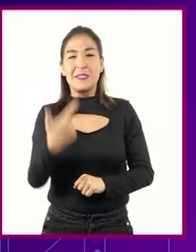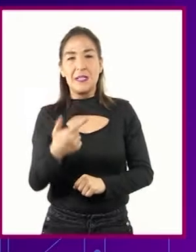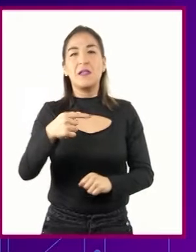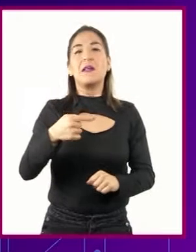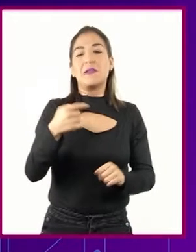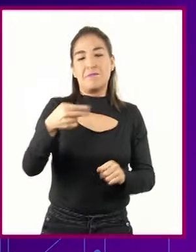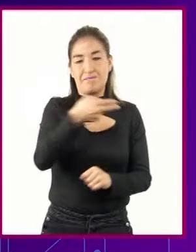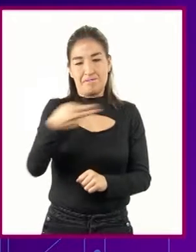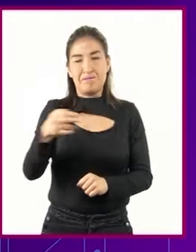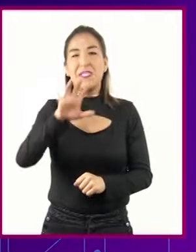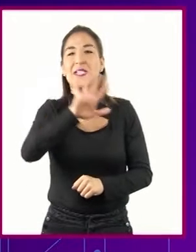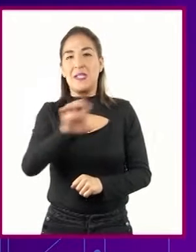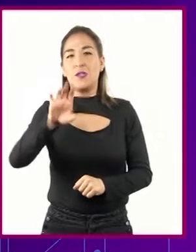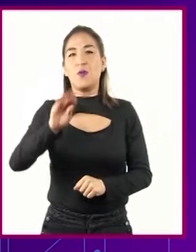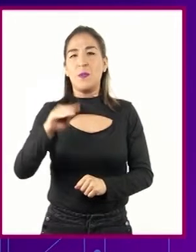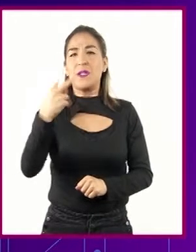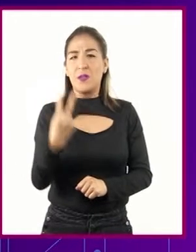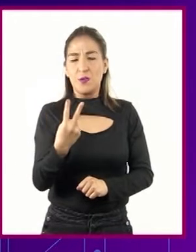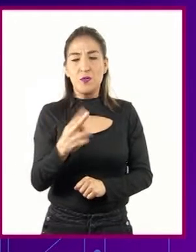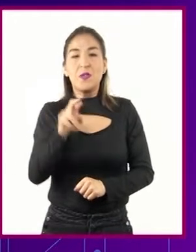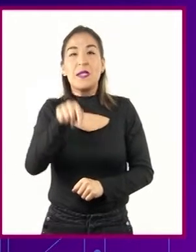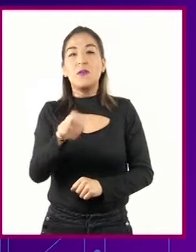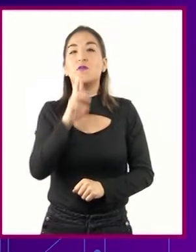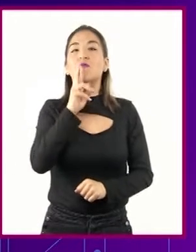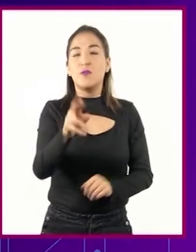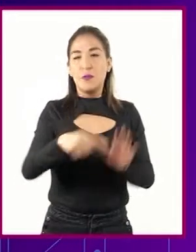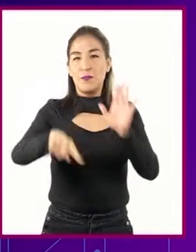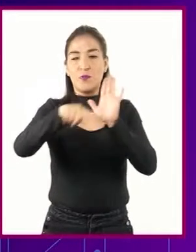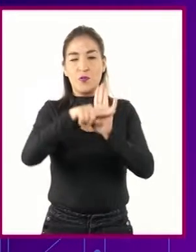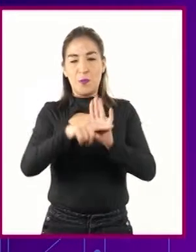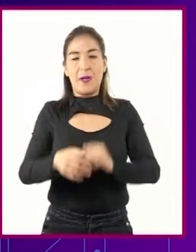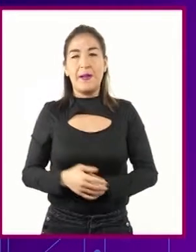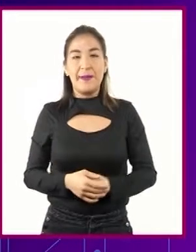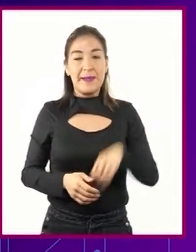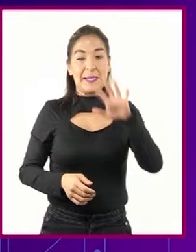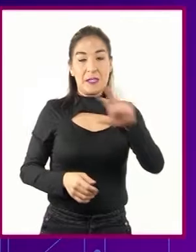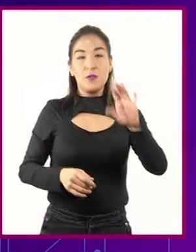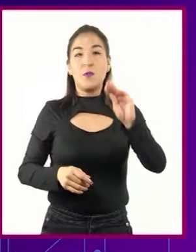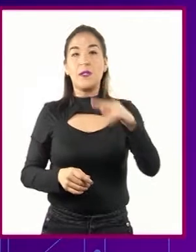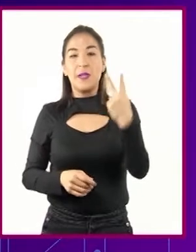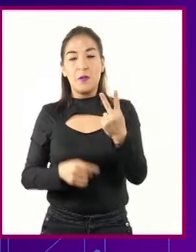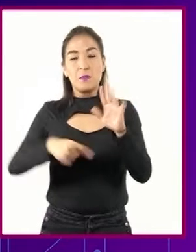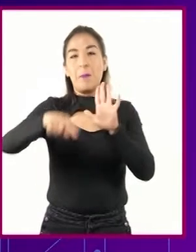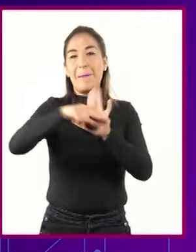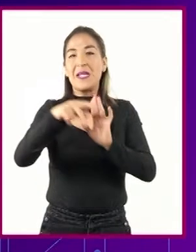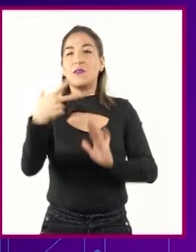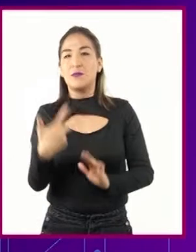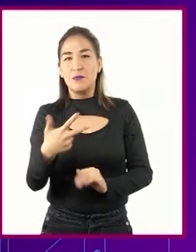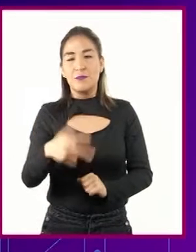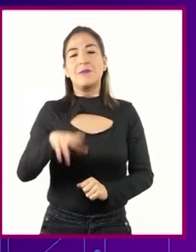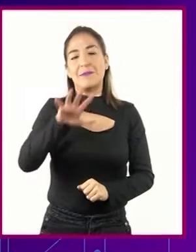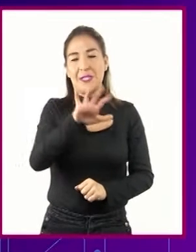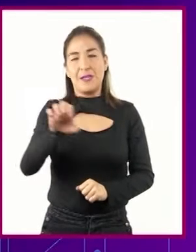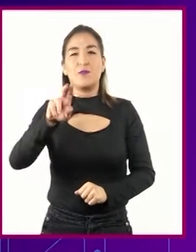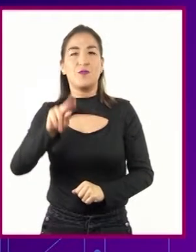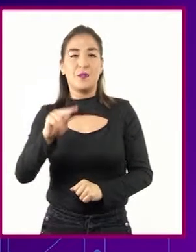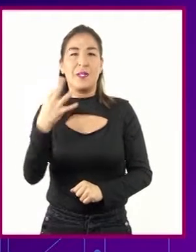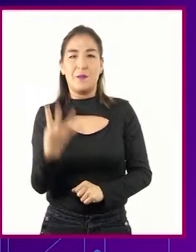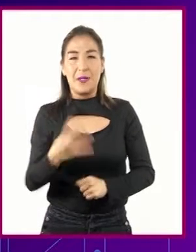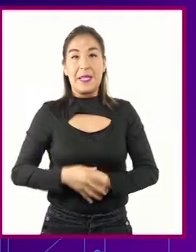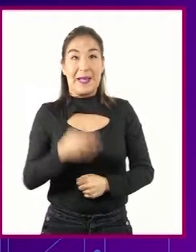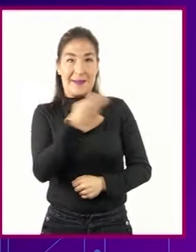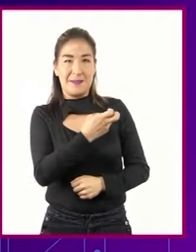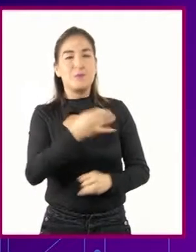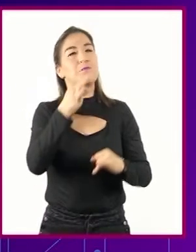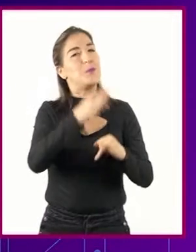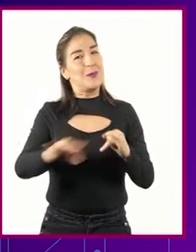a 592, y el resultado de la sustracción, 592 menos 8, es 584. Este es el